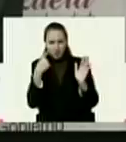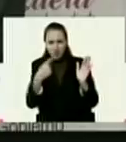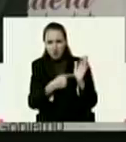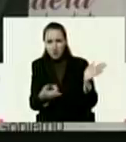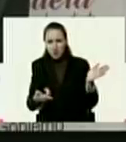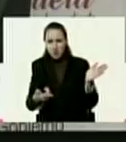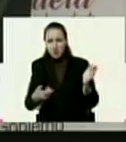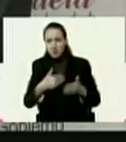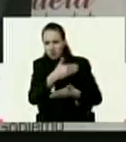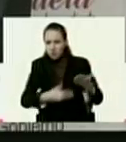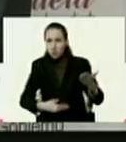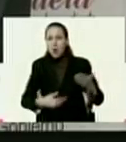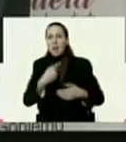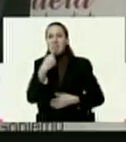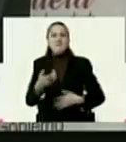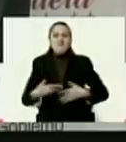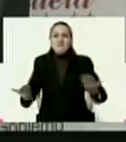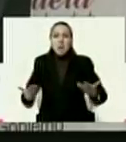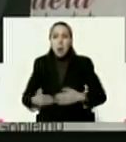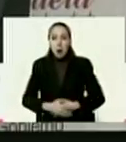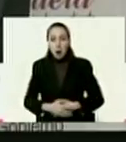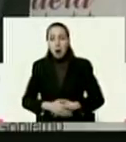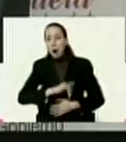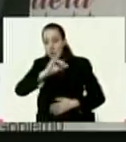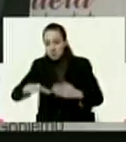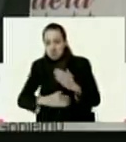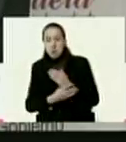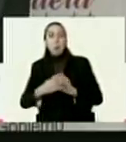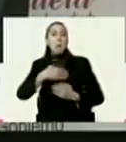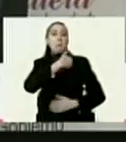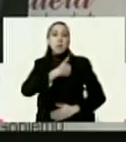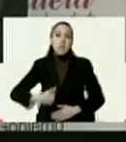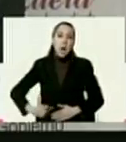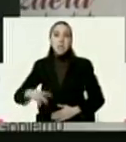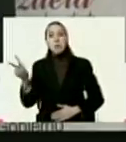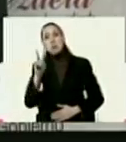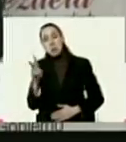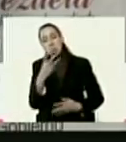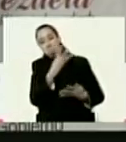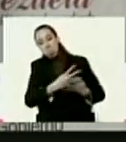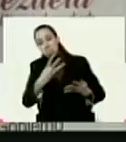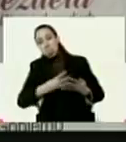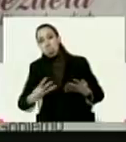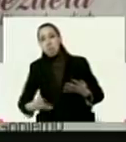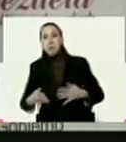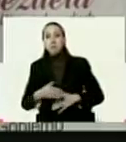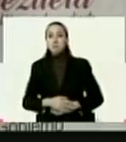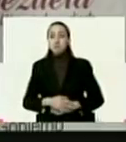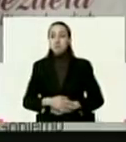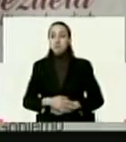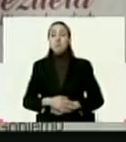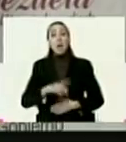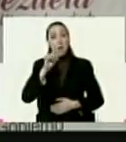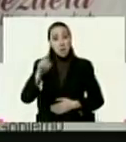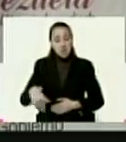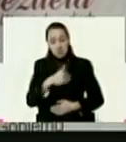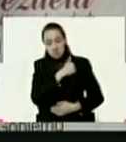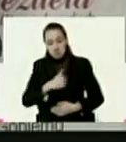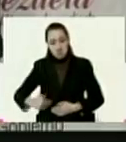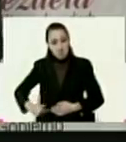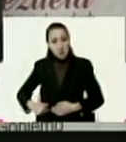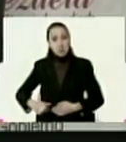Esas cartas firmadas por Juan Guaidó dicen: Juan Guaidó, presidente de la Asamblea Nacional de Venezuela y presidente interino de la